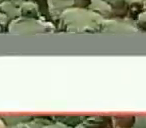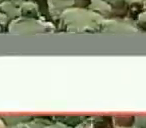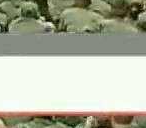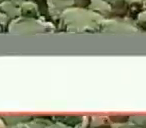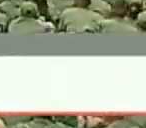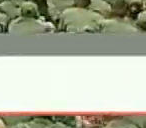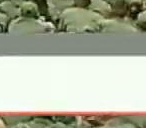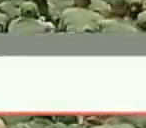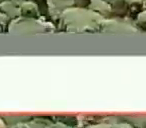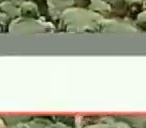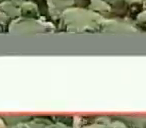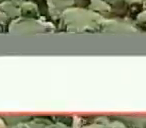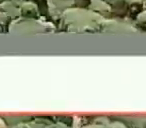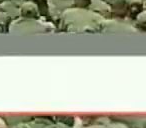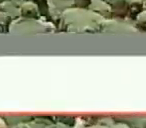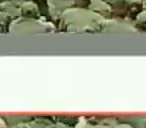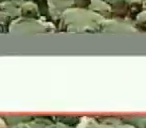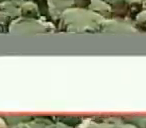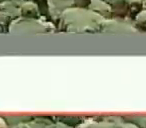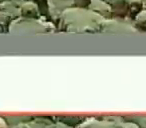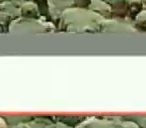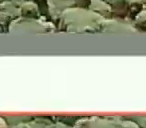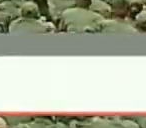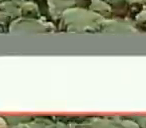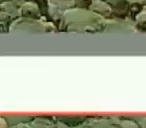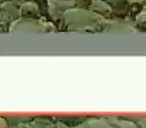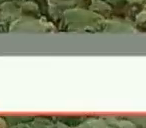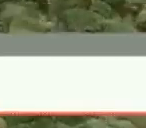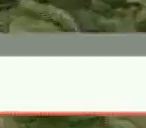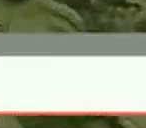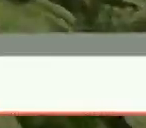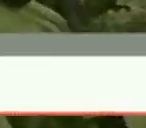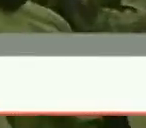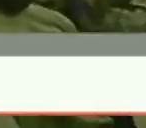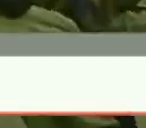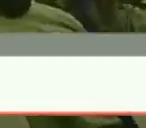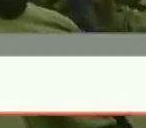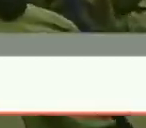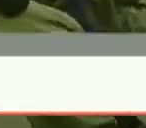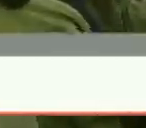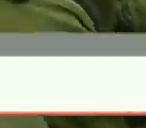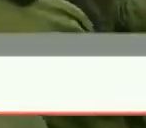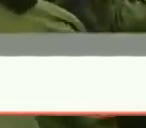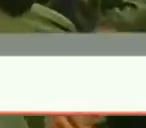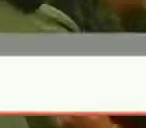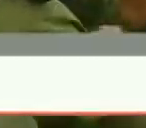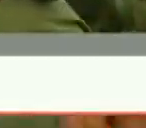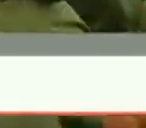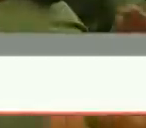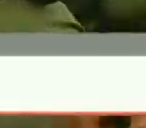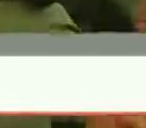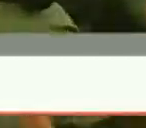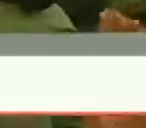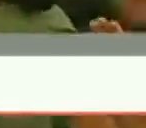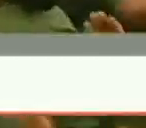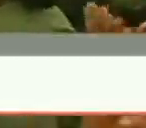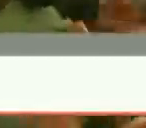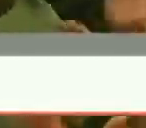Realizan la tradicional bomba que en el ámbito militar significa